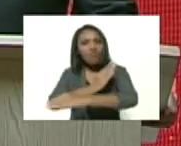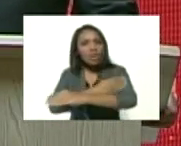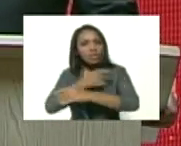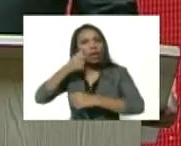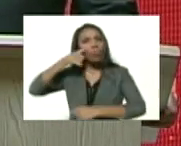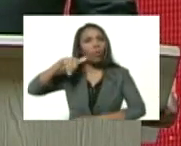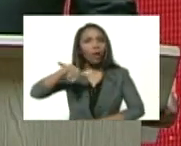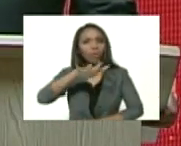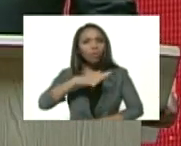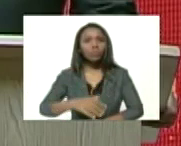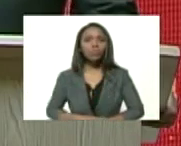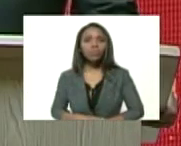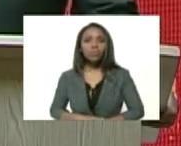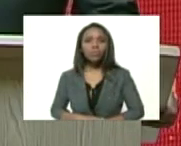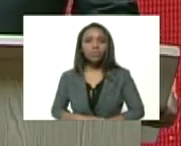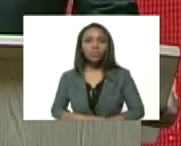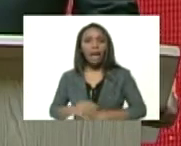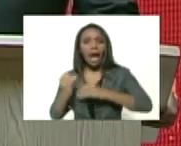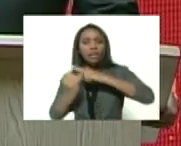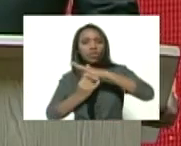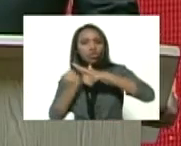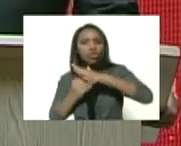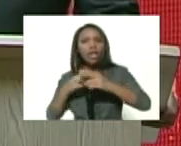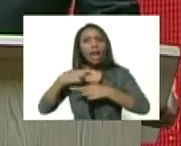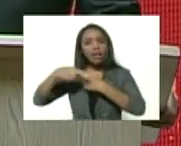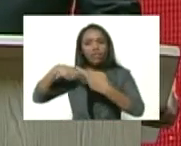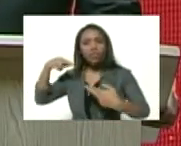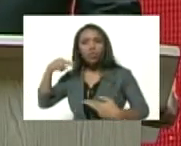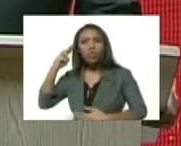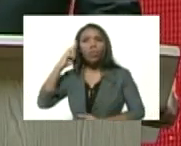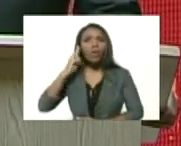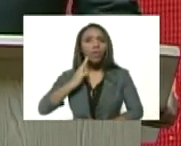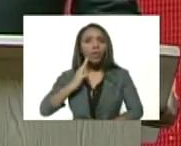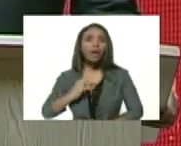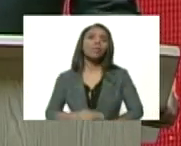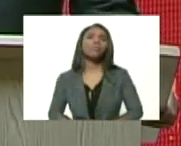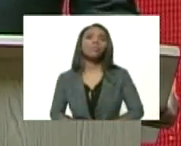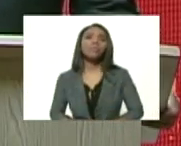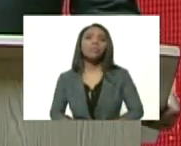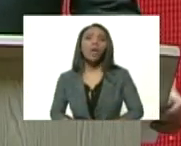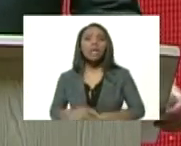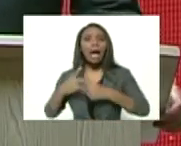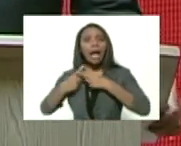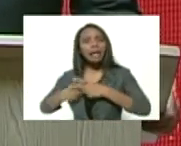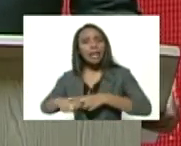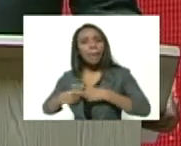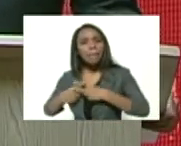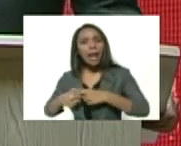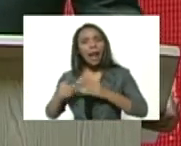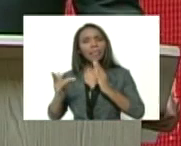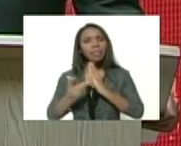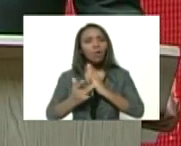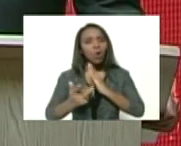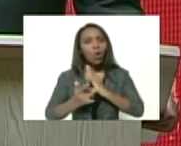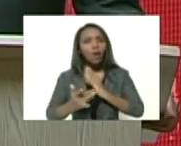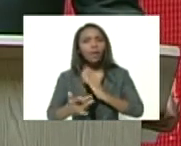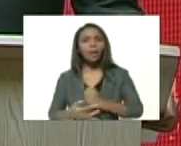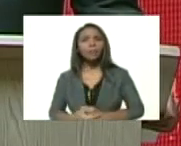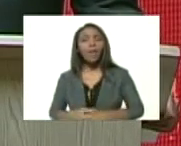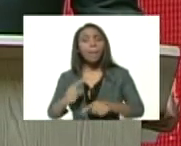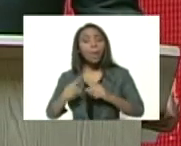pueblo, con las instituciones de la Revolución Bolivariana, con las herramientas tecnológicas,